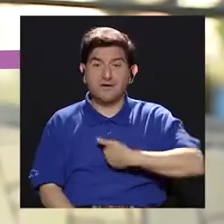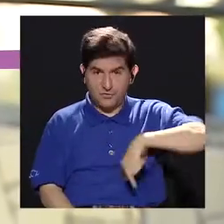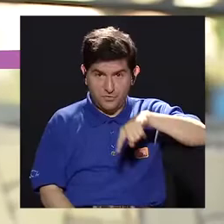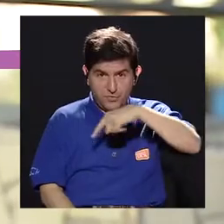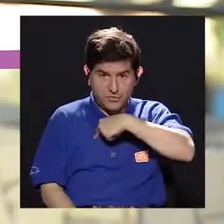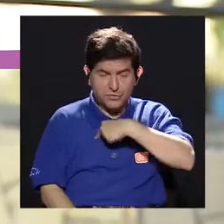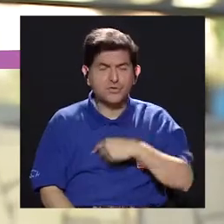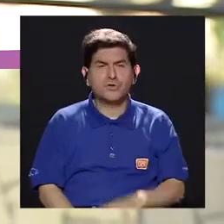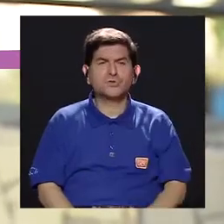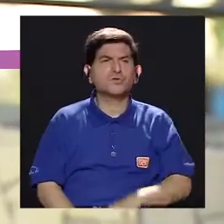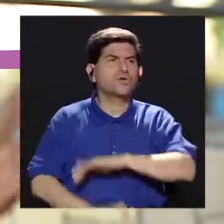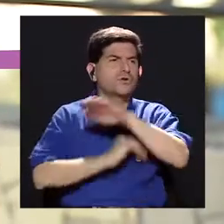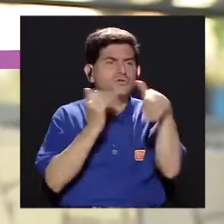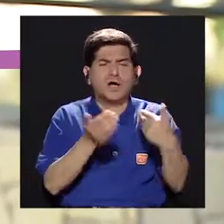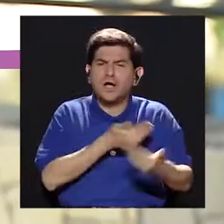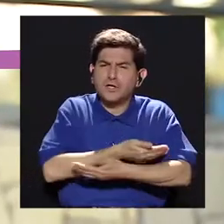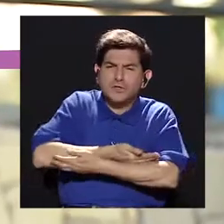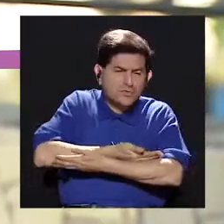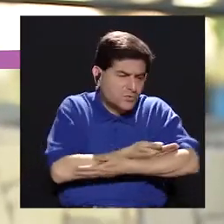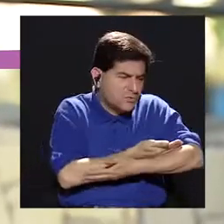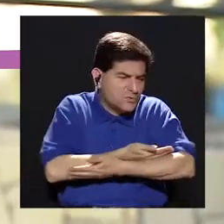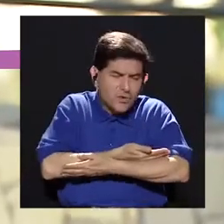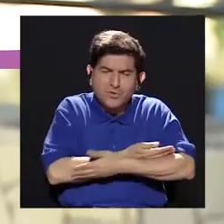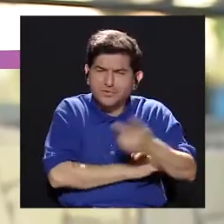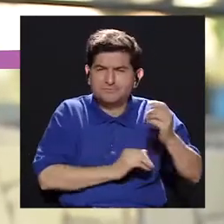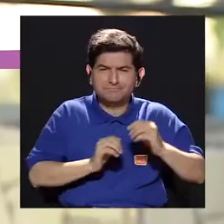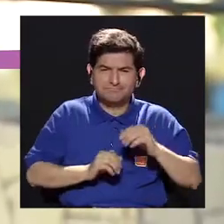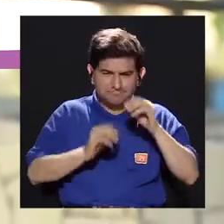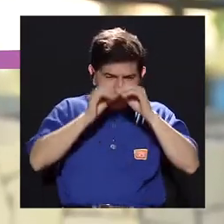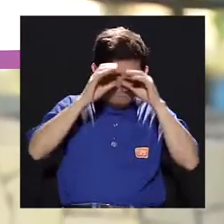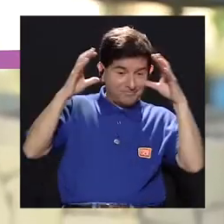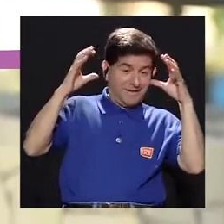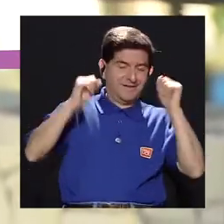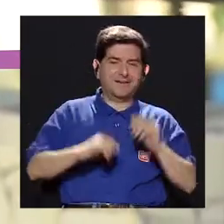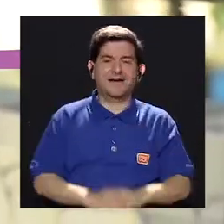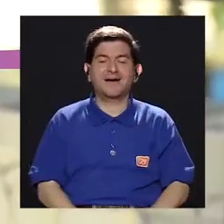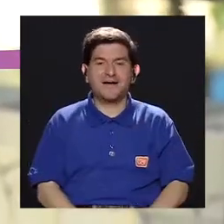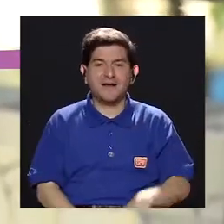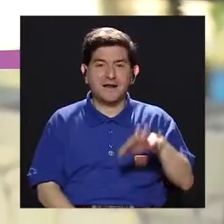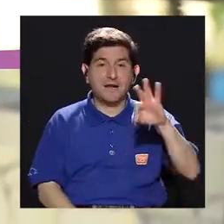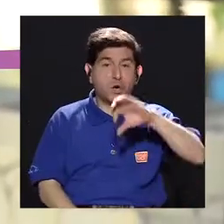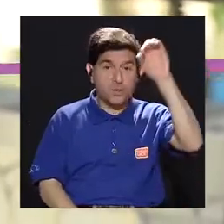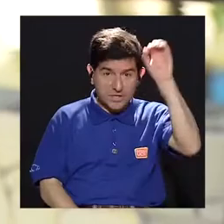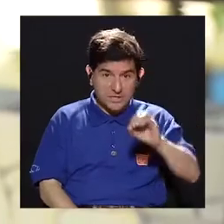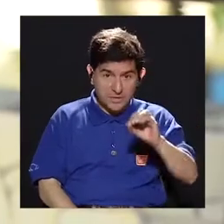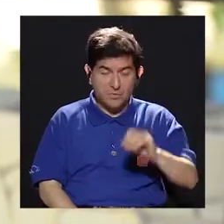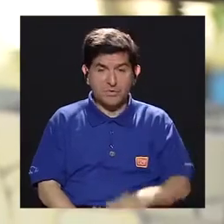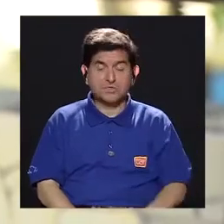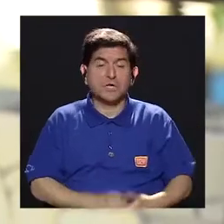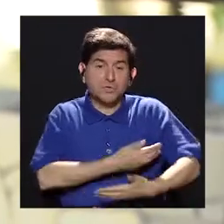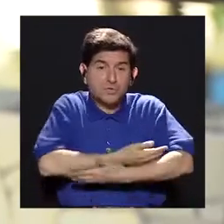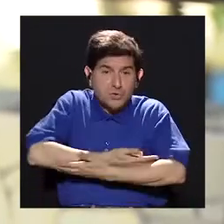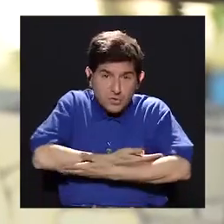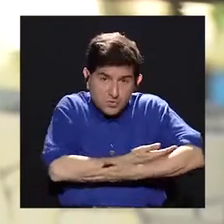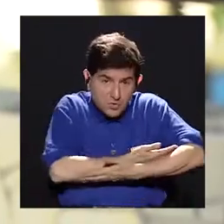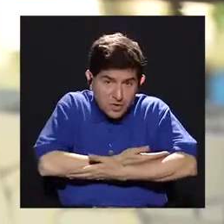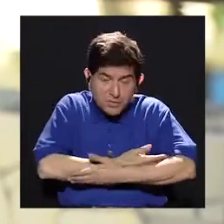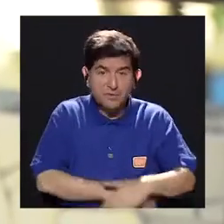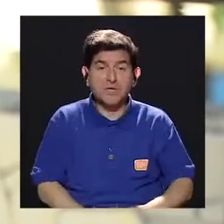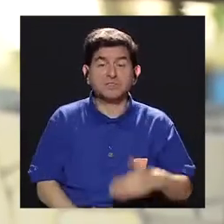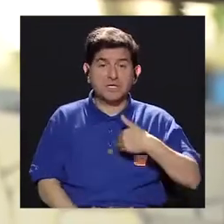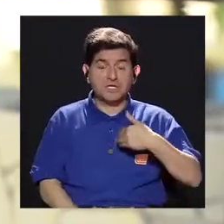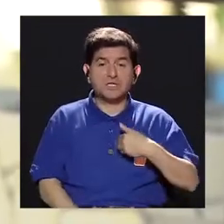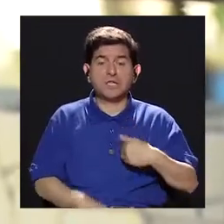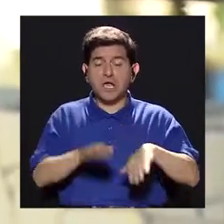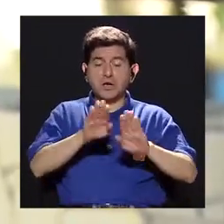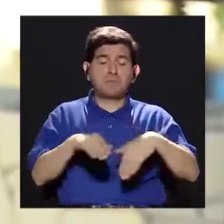nosotros, imaginemos todos los bebitos ahí que vienen al mundo, prácticamente el 90% de los bebés nacen